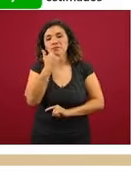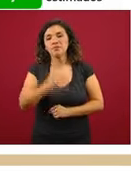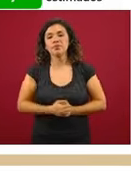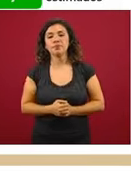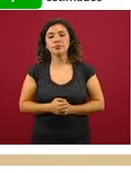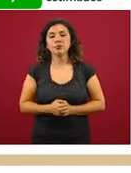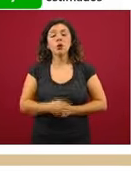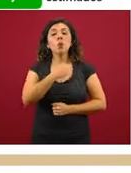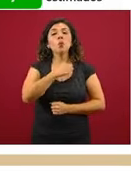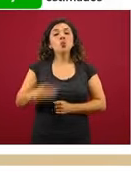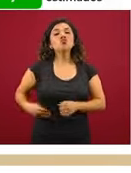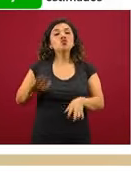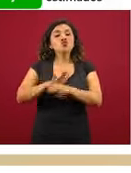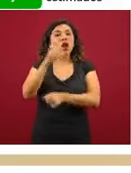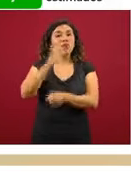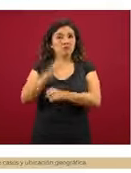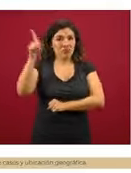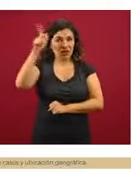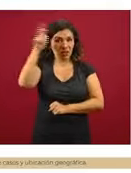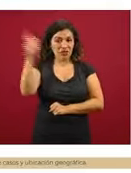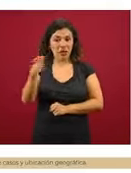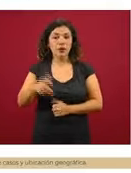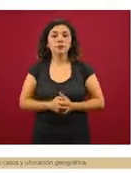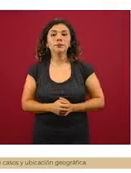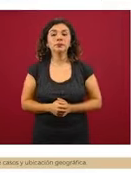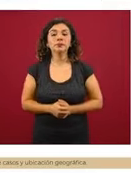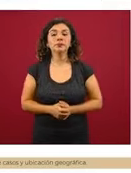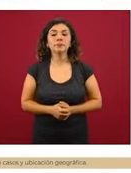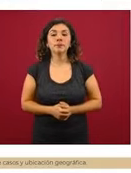los municipios de Hidalgo.